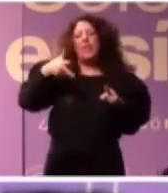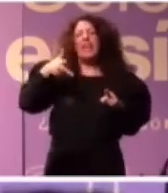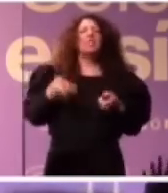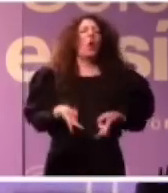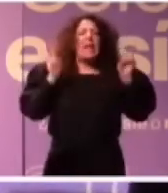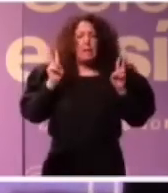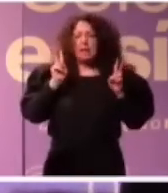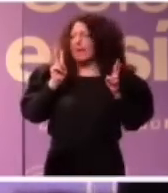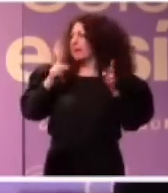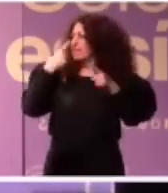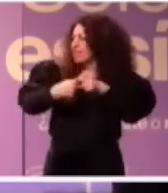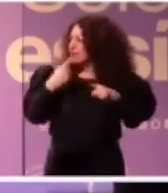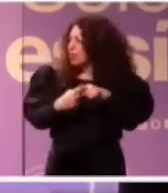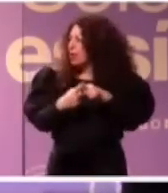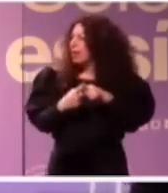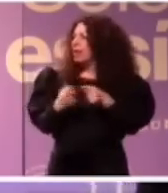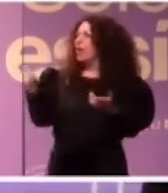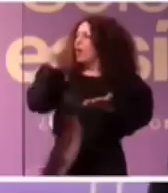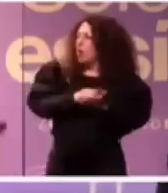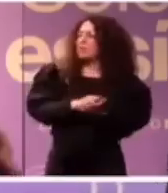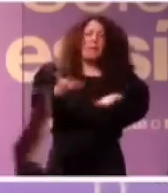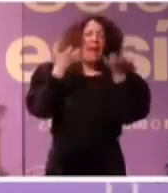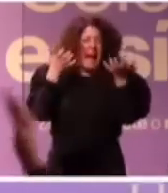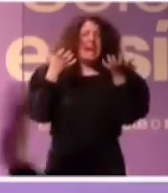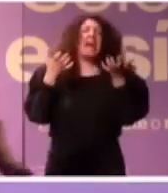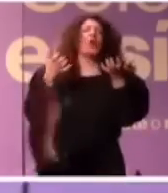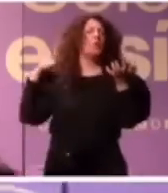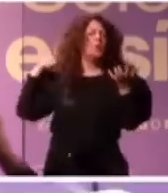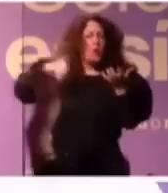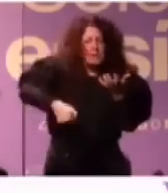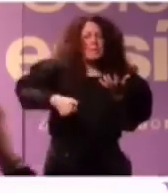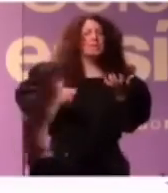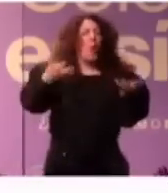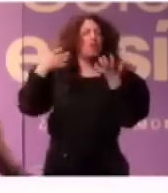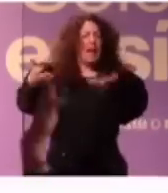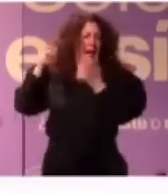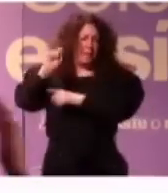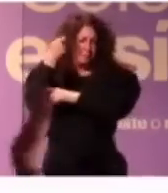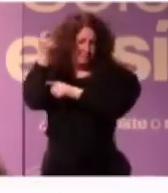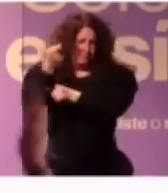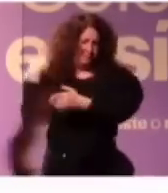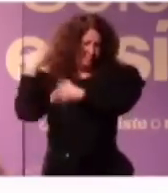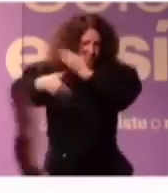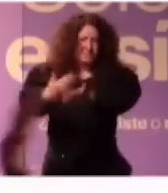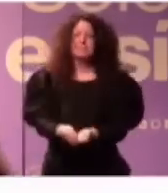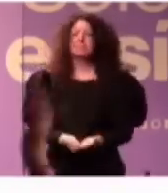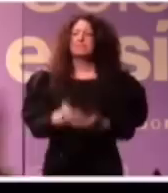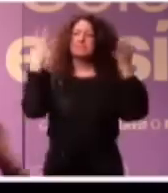sexual y a ganar otra vez, como tantas veces hemos ganado a lo largo de esta legislatura.